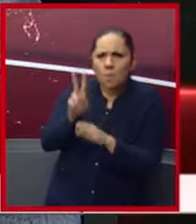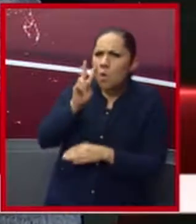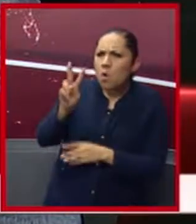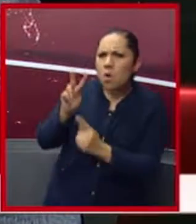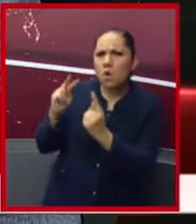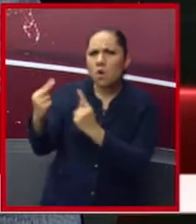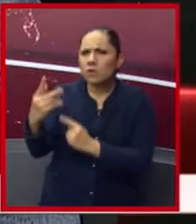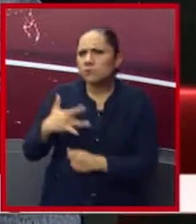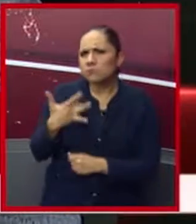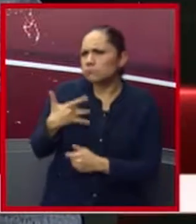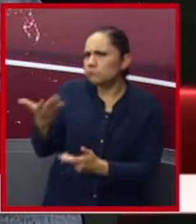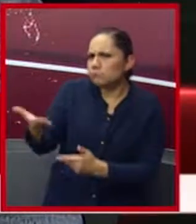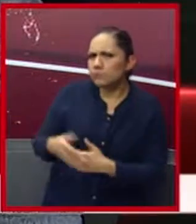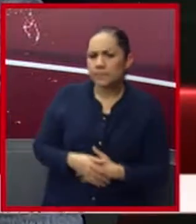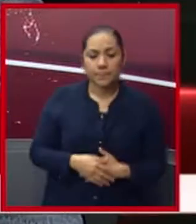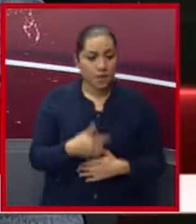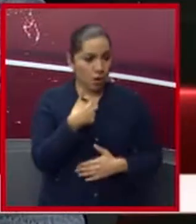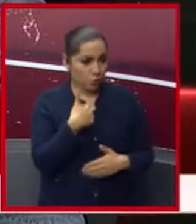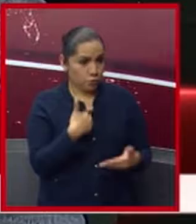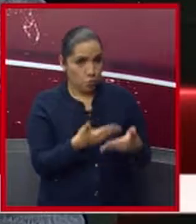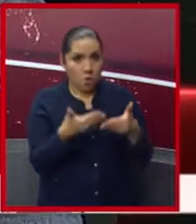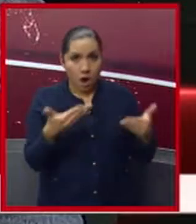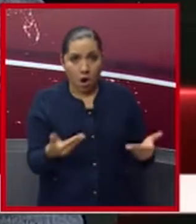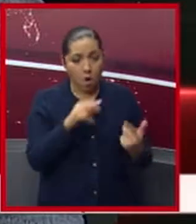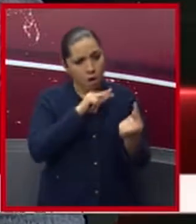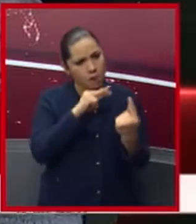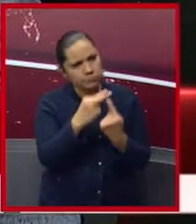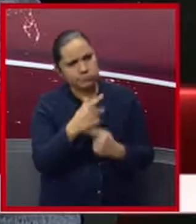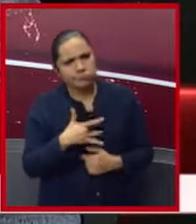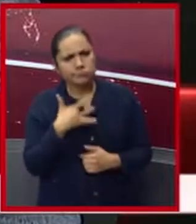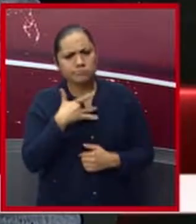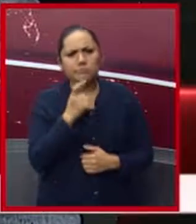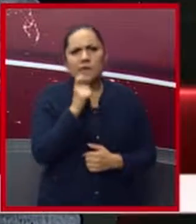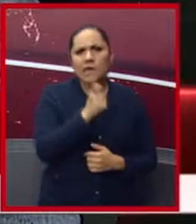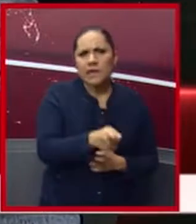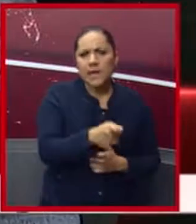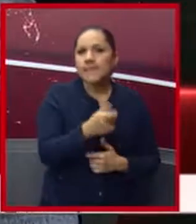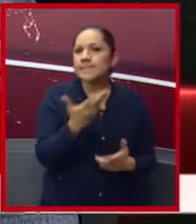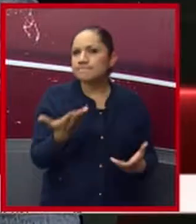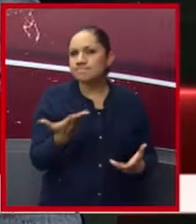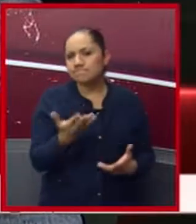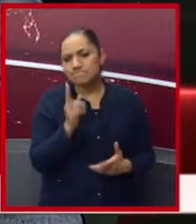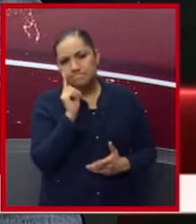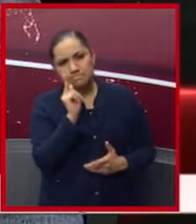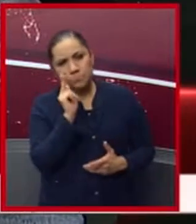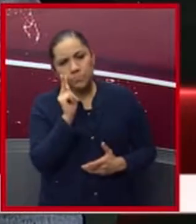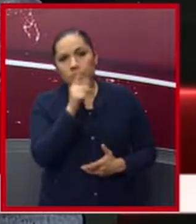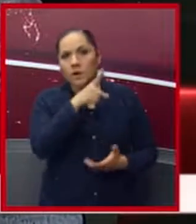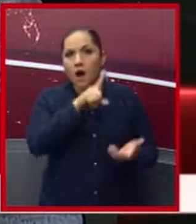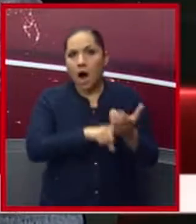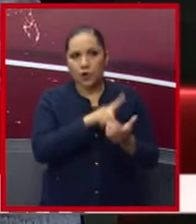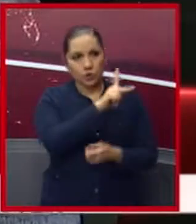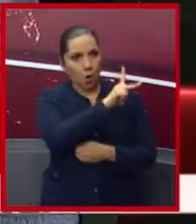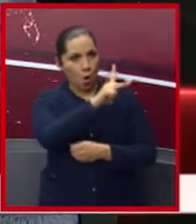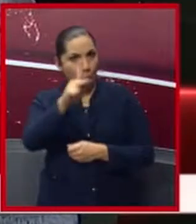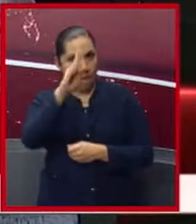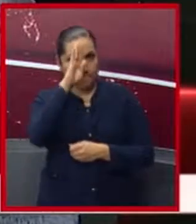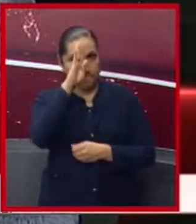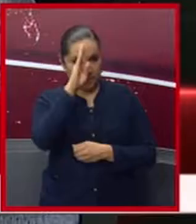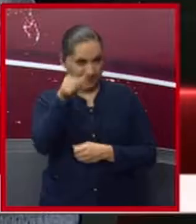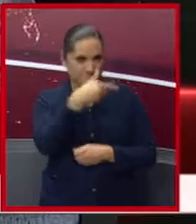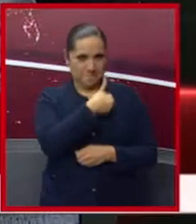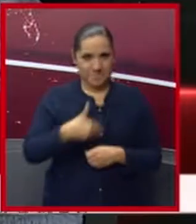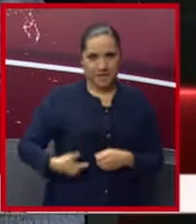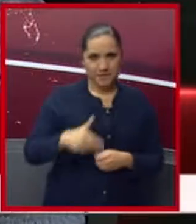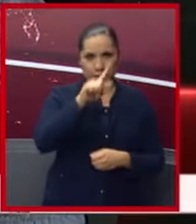es que no hay un común denominador en cuanto a la política de migración. El presidente